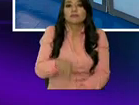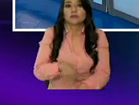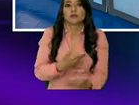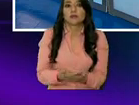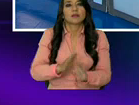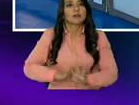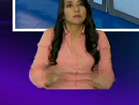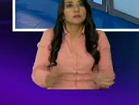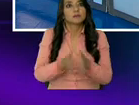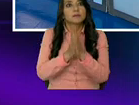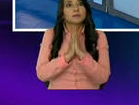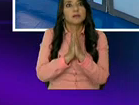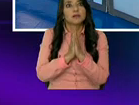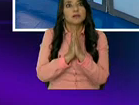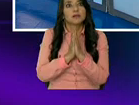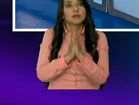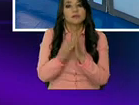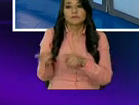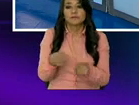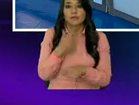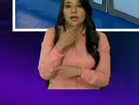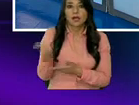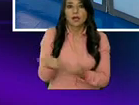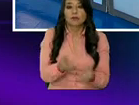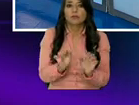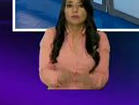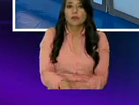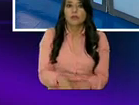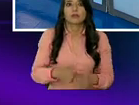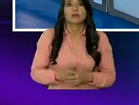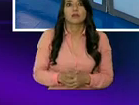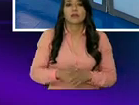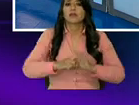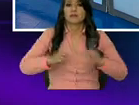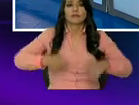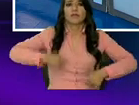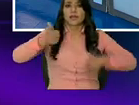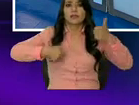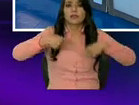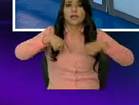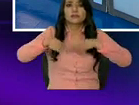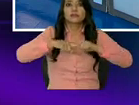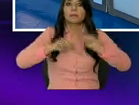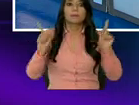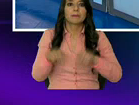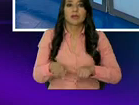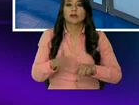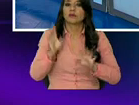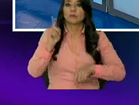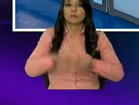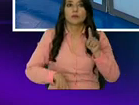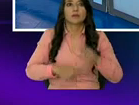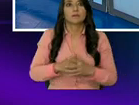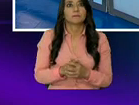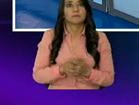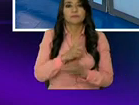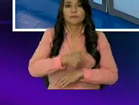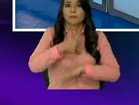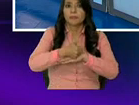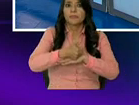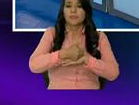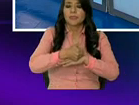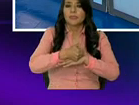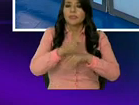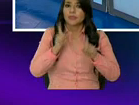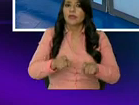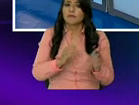más. A pedir a Dani Gaibor que mande a alguien. Exactamente, esperamos la acción de la policía, aquí, pero... de la AMT, de Dani Gaibor, como decimos, para que por favor